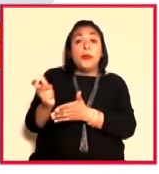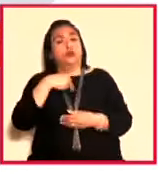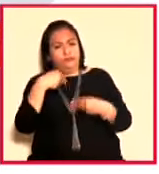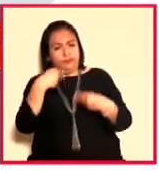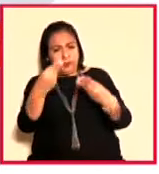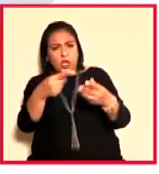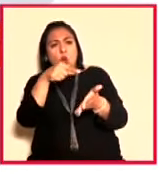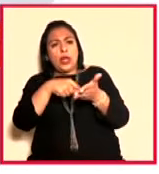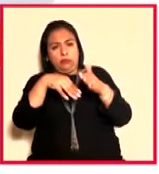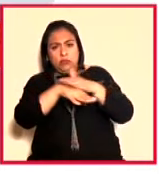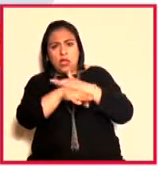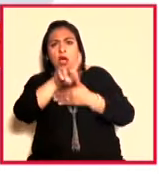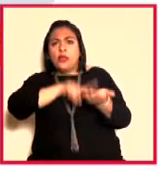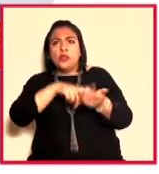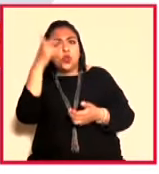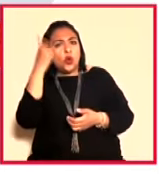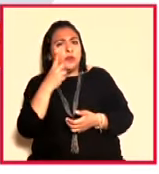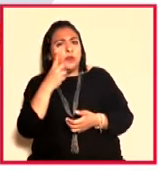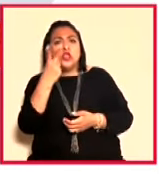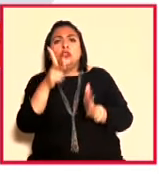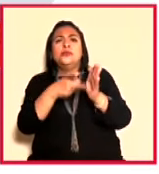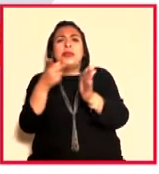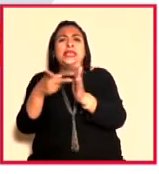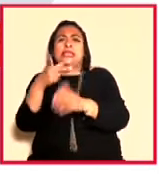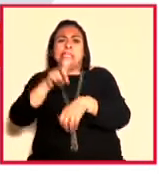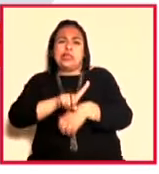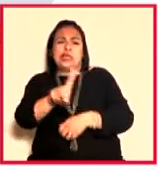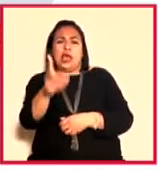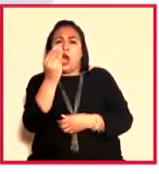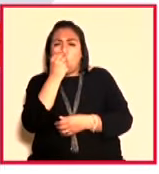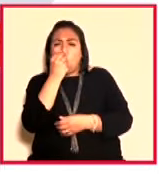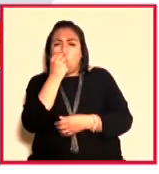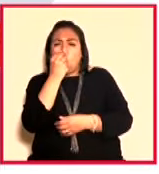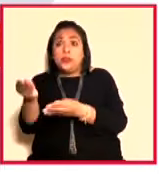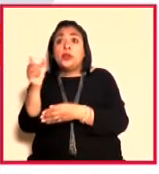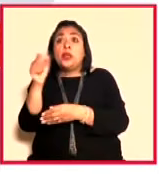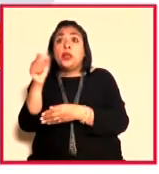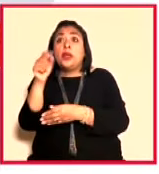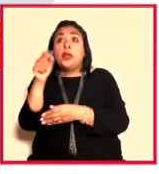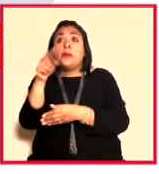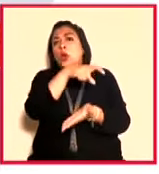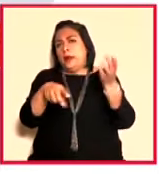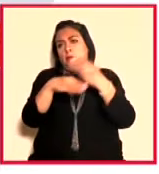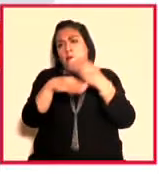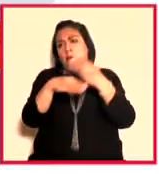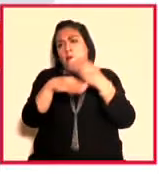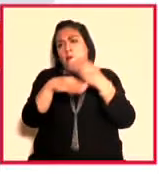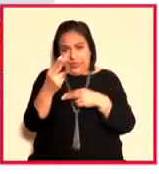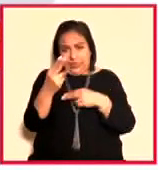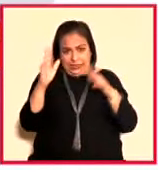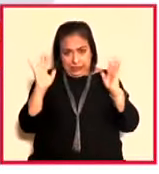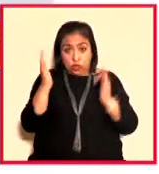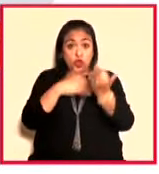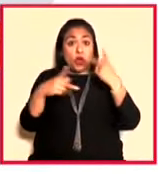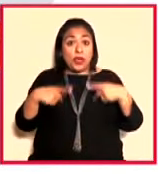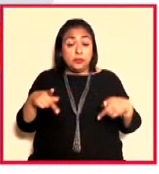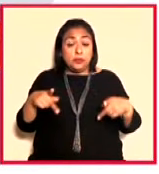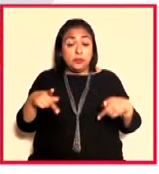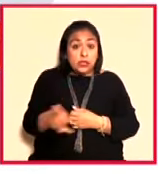dormir, 2 comidas por día y compramos la material que ellos necesitan. Toda la gente del pueblo y